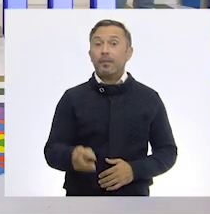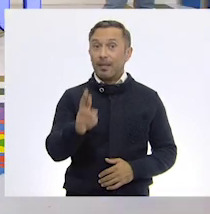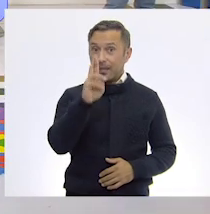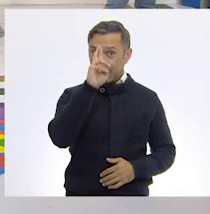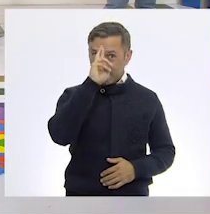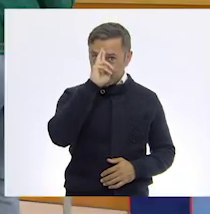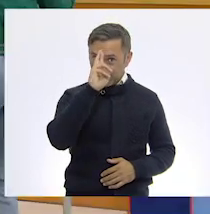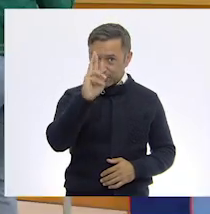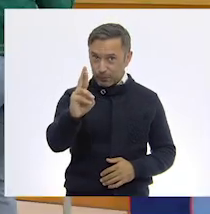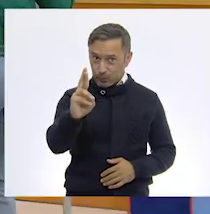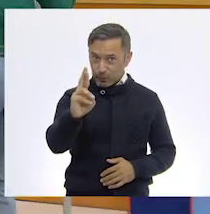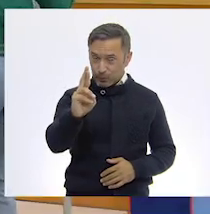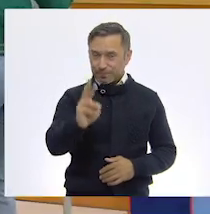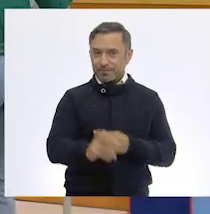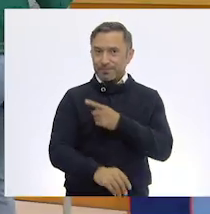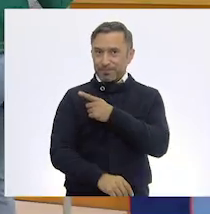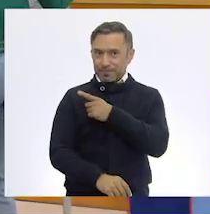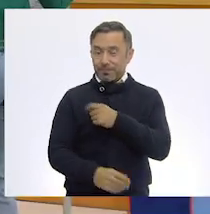respeto.